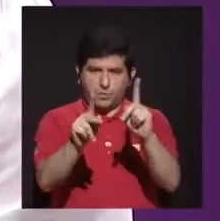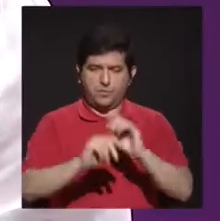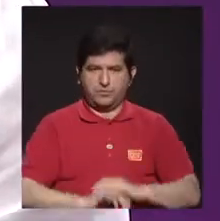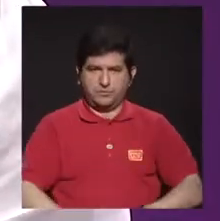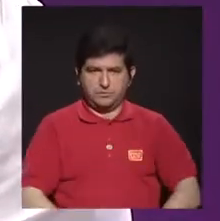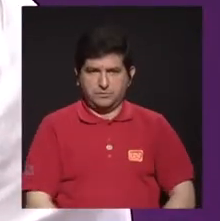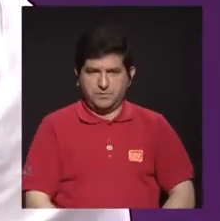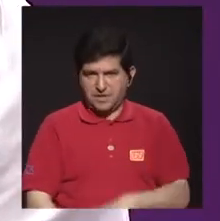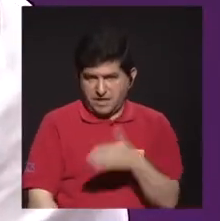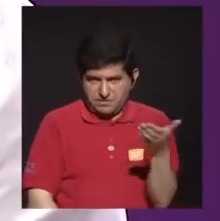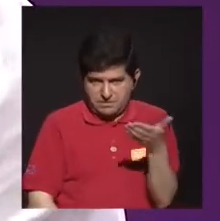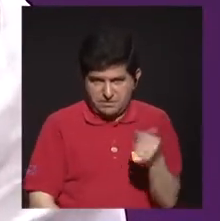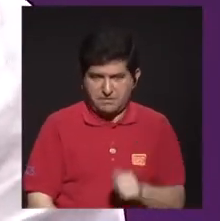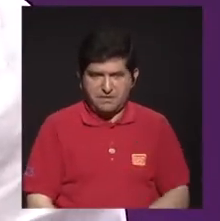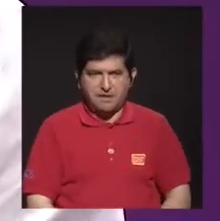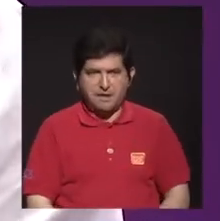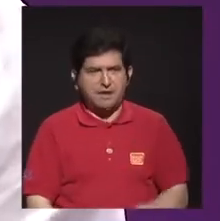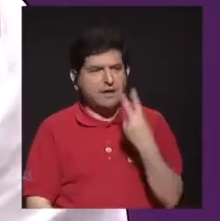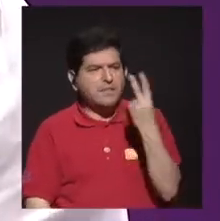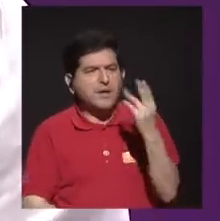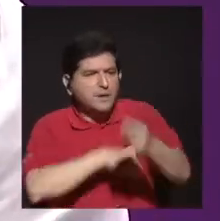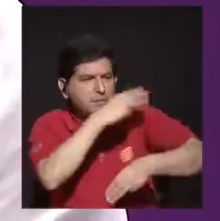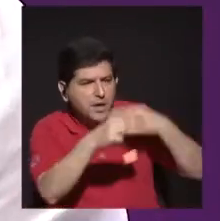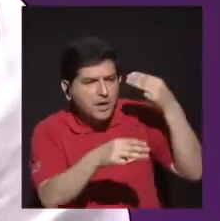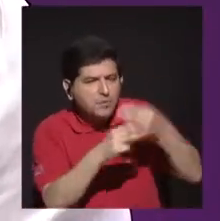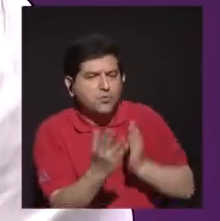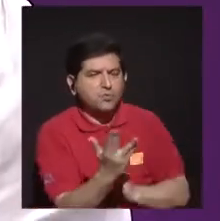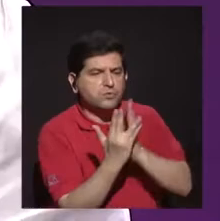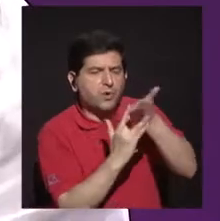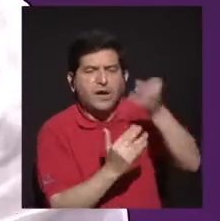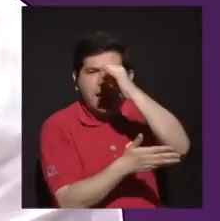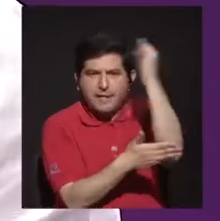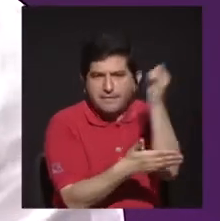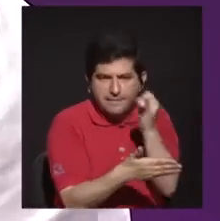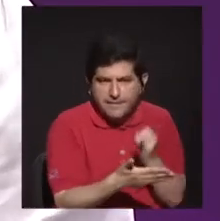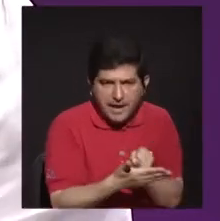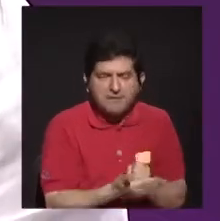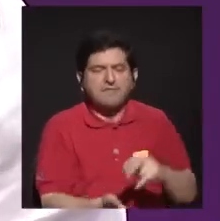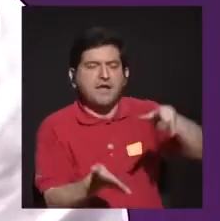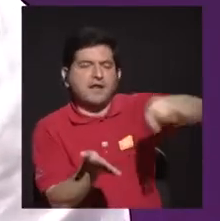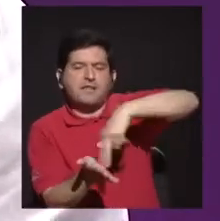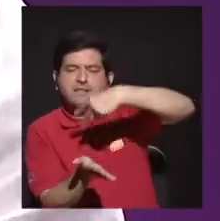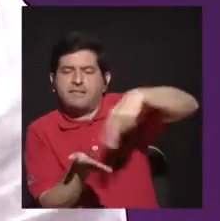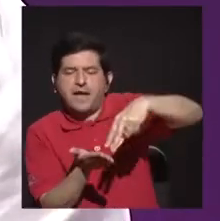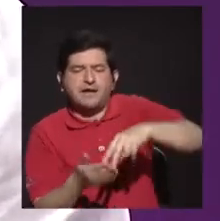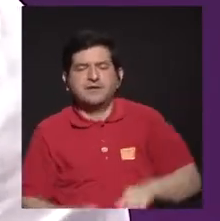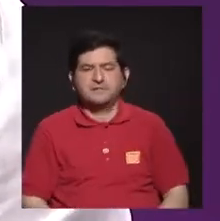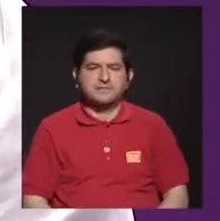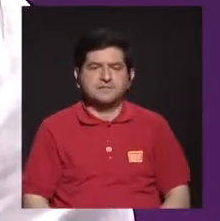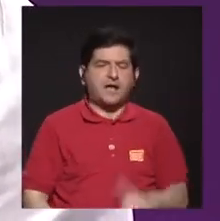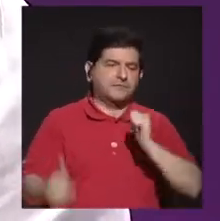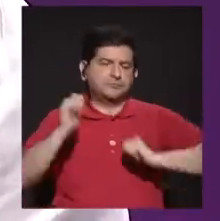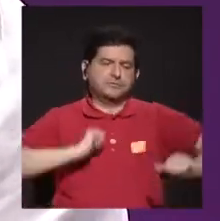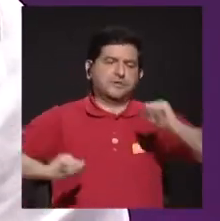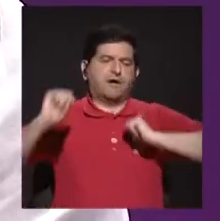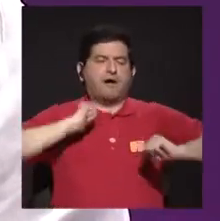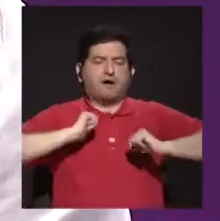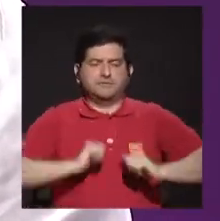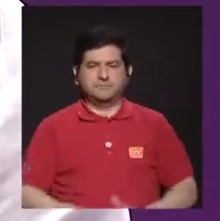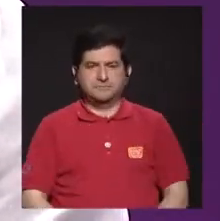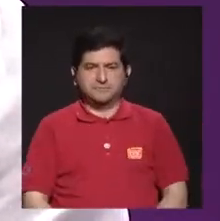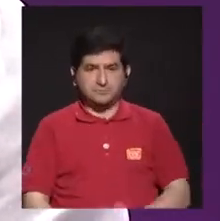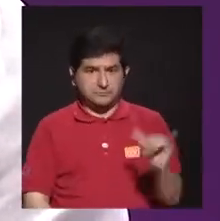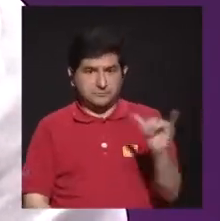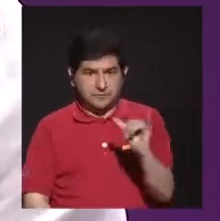de ver su mundo a través del arte, sea en la danza, sea en el baile, en el teatro. Y en este caso,